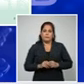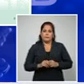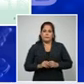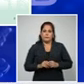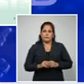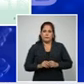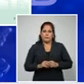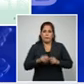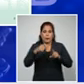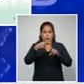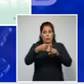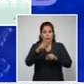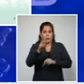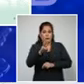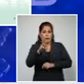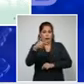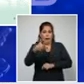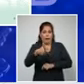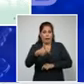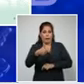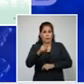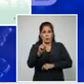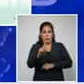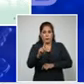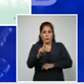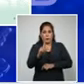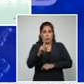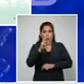Cruces 3 y Lajas 1 y Rodas 1.